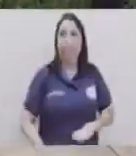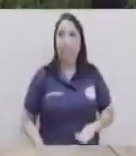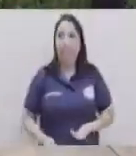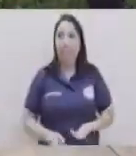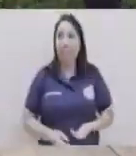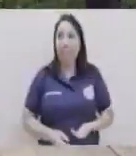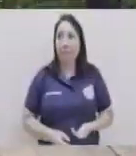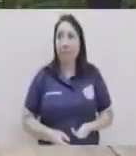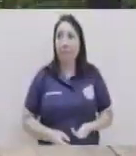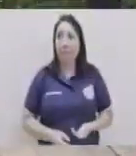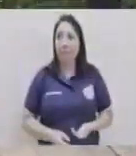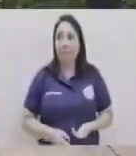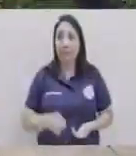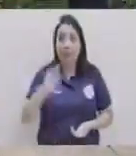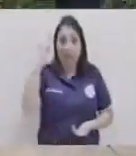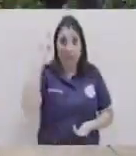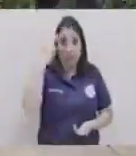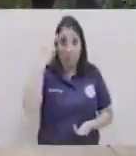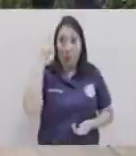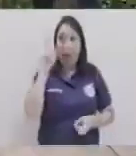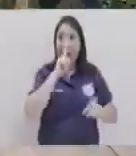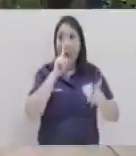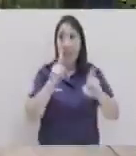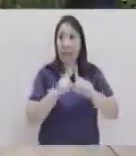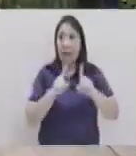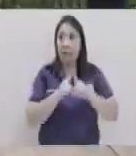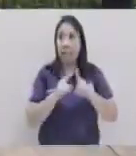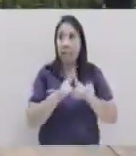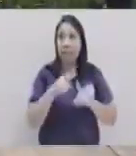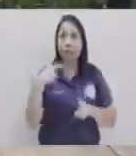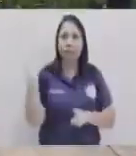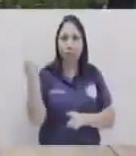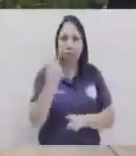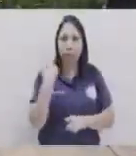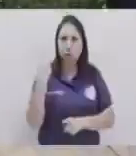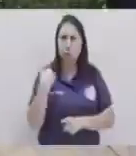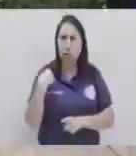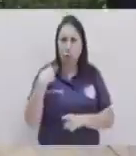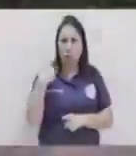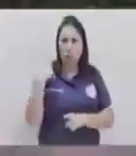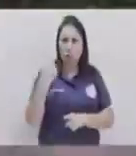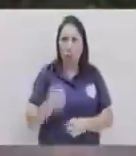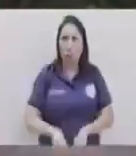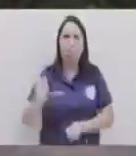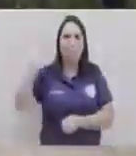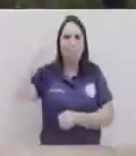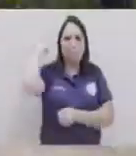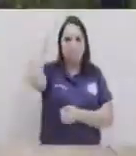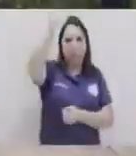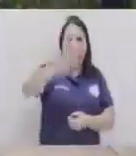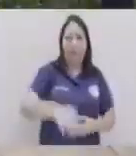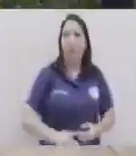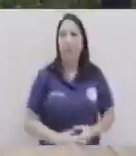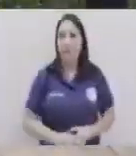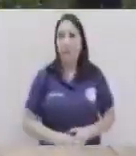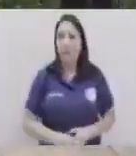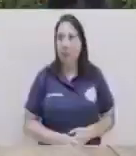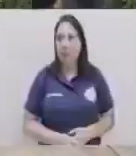¿Listos? Recuérdate, con toda la cara palmar debo de realizar el saque.